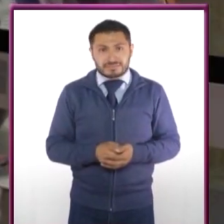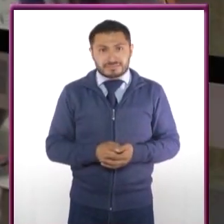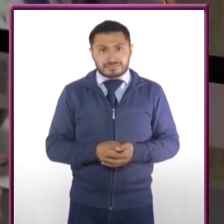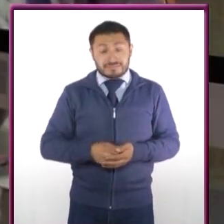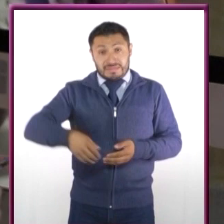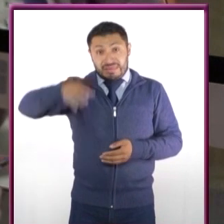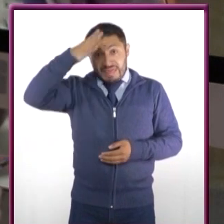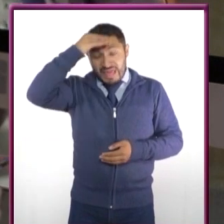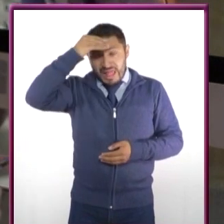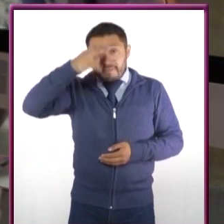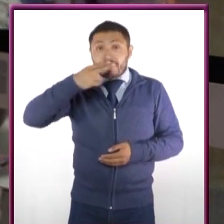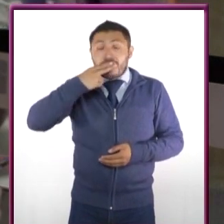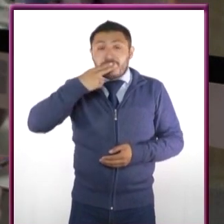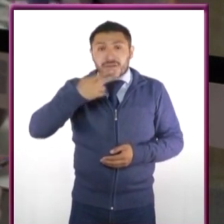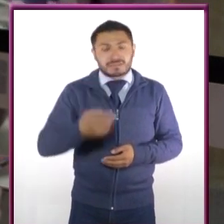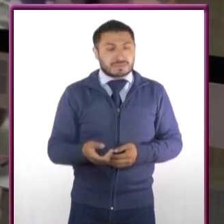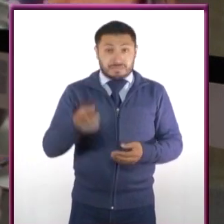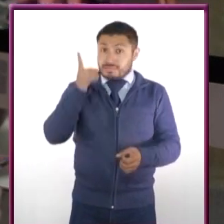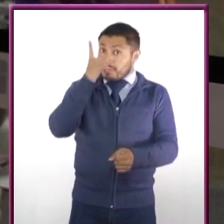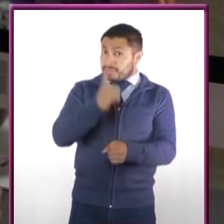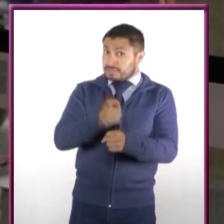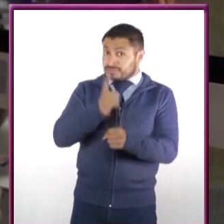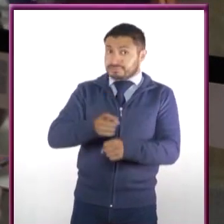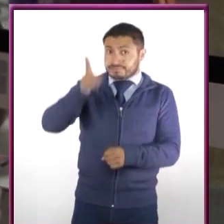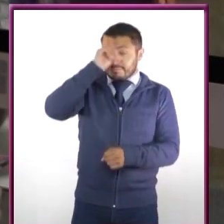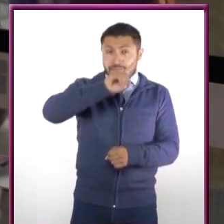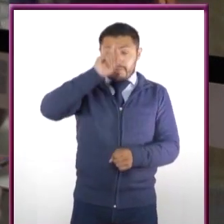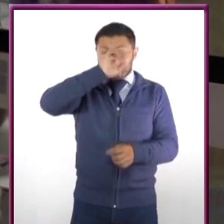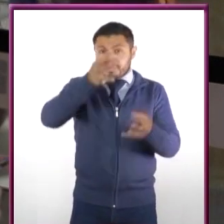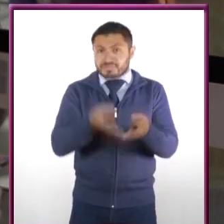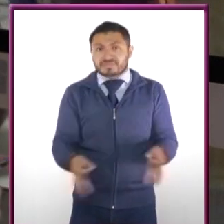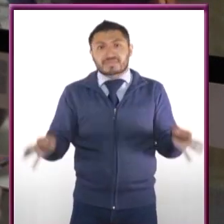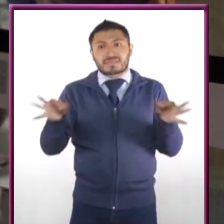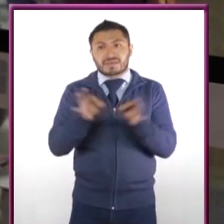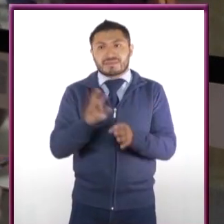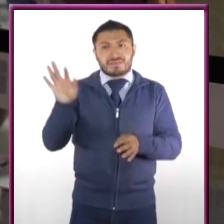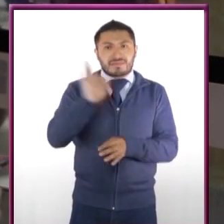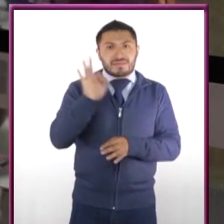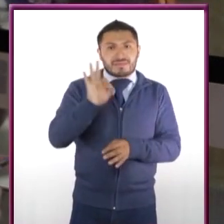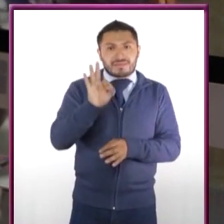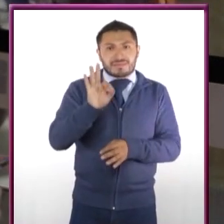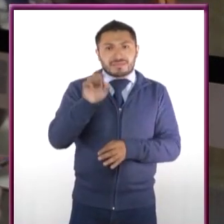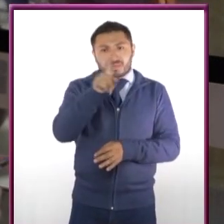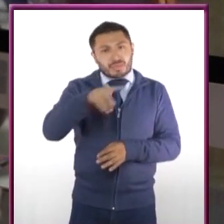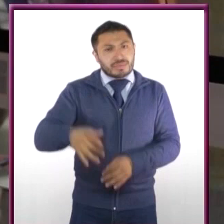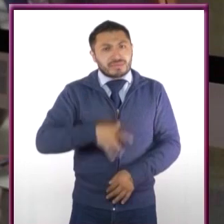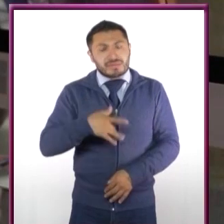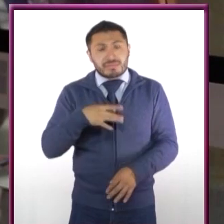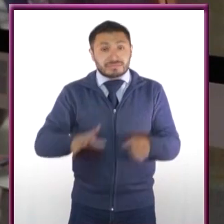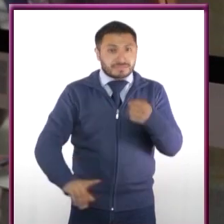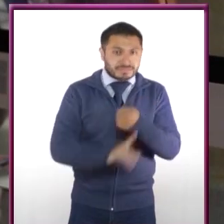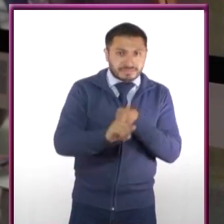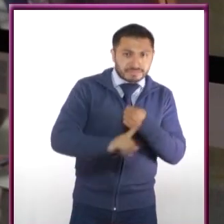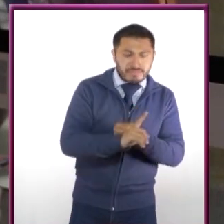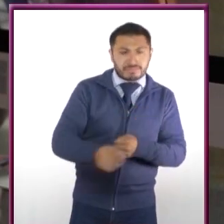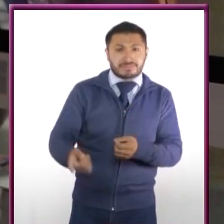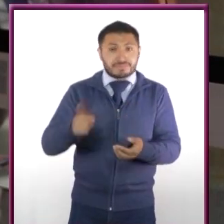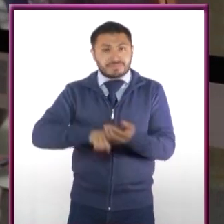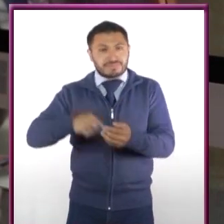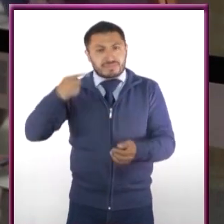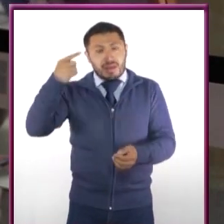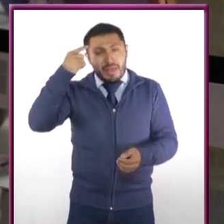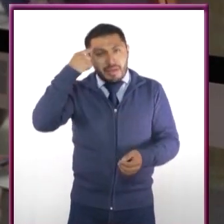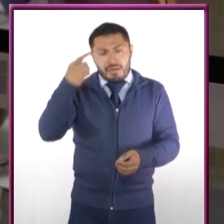Bueno, primero hay un consejo básico que es que si se requiere, si ustedes sienten que tienen un problema con